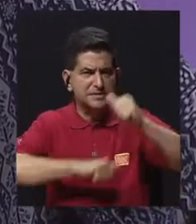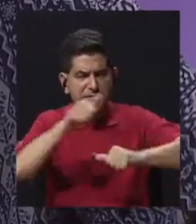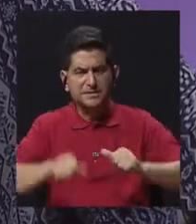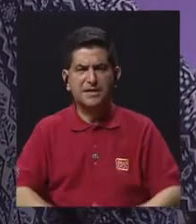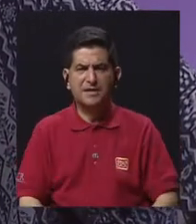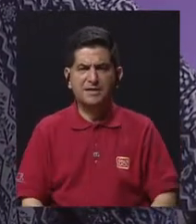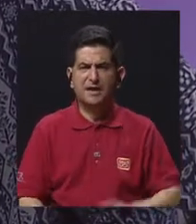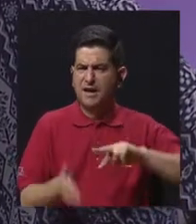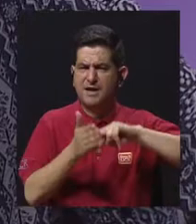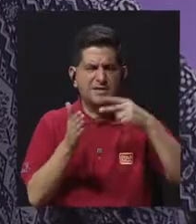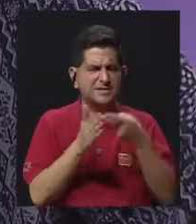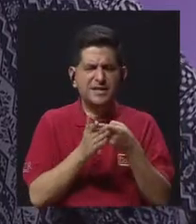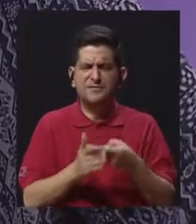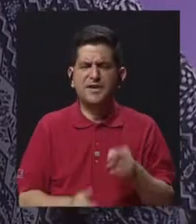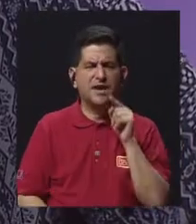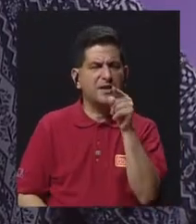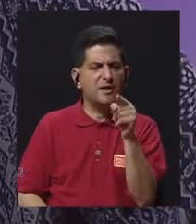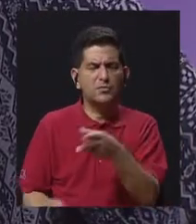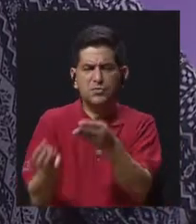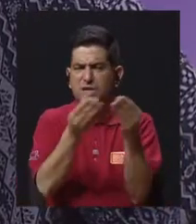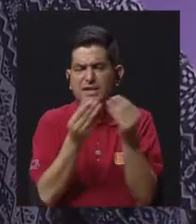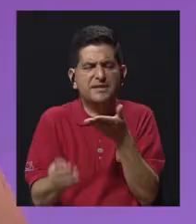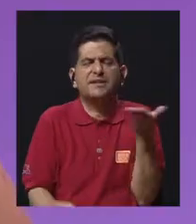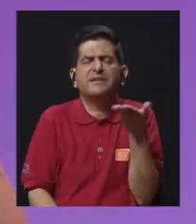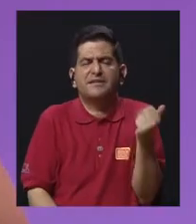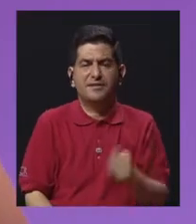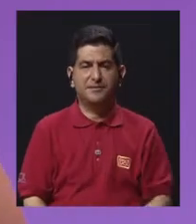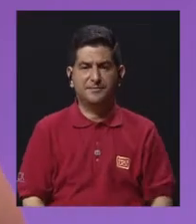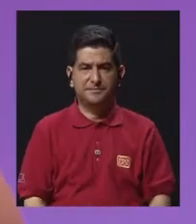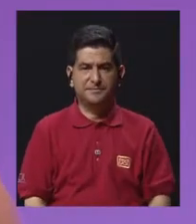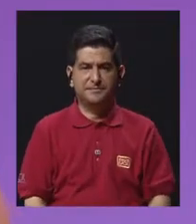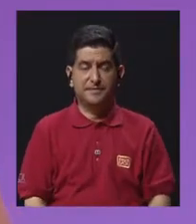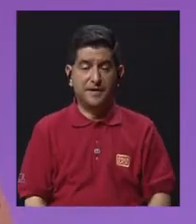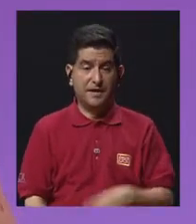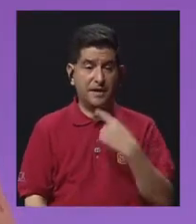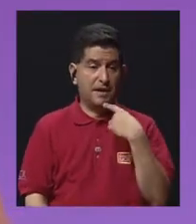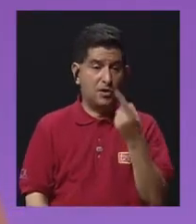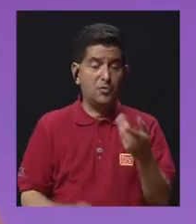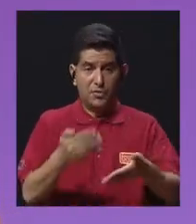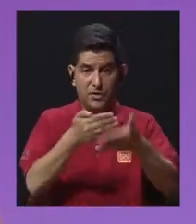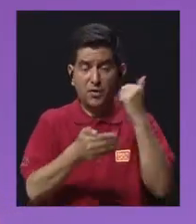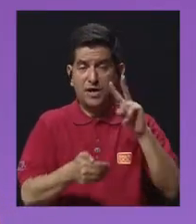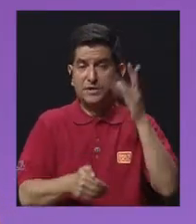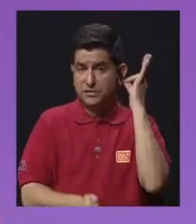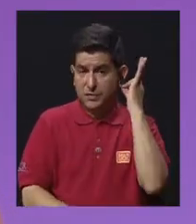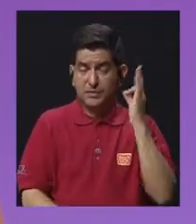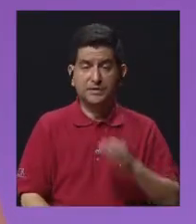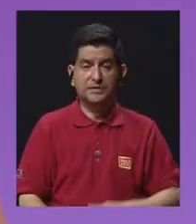¿qué significa la tierra para usted? Bueno, como decía la compañera,